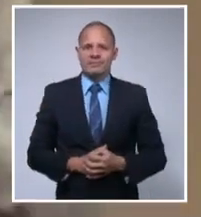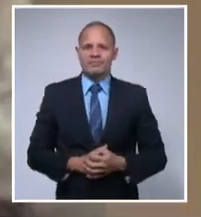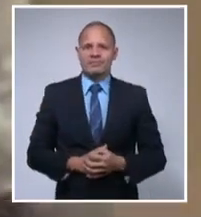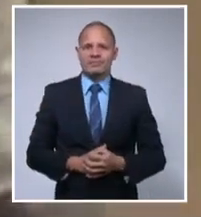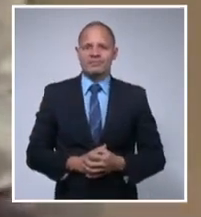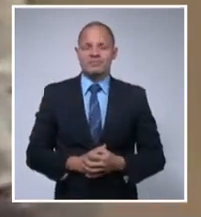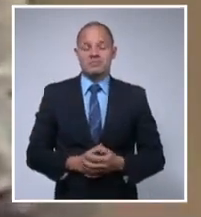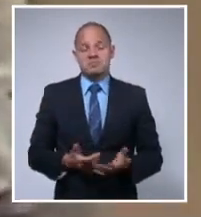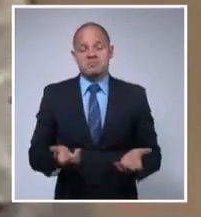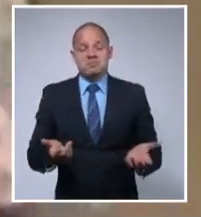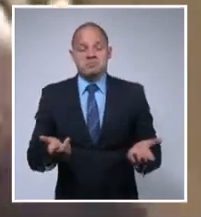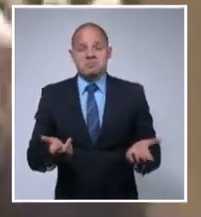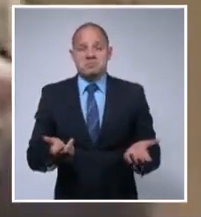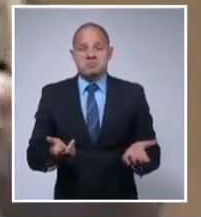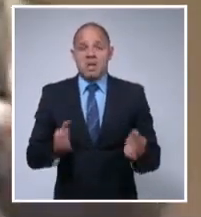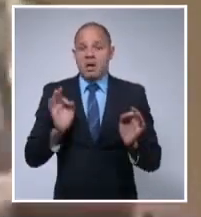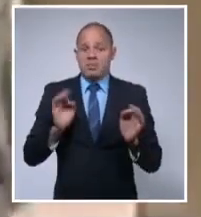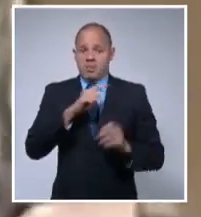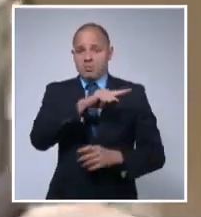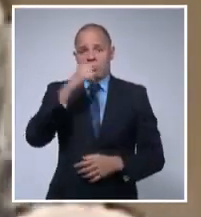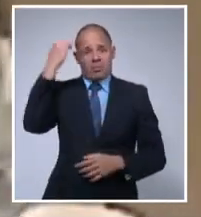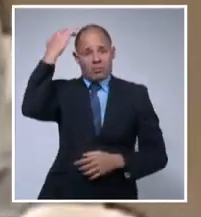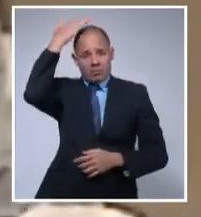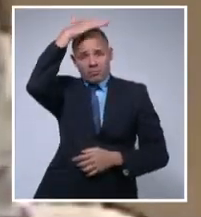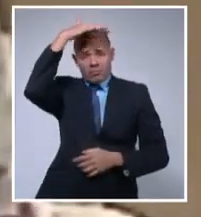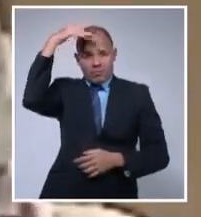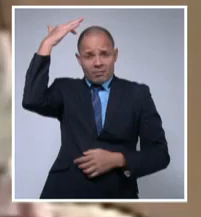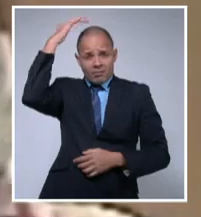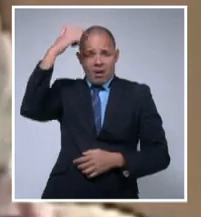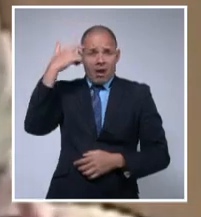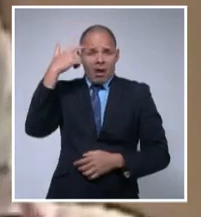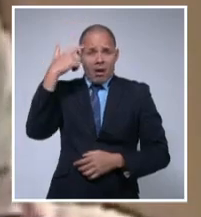Y se hacen ilusiones de todas clases.